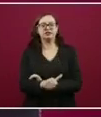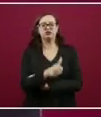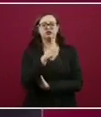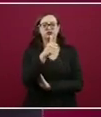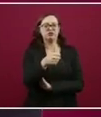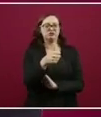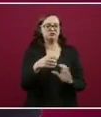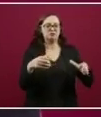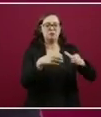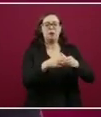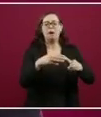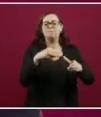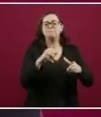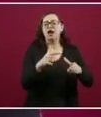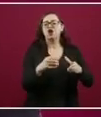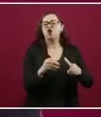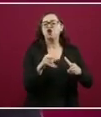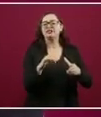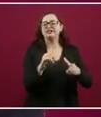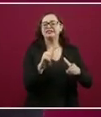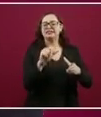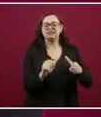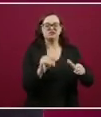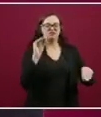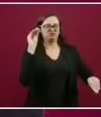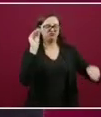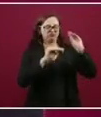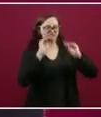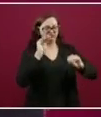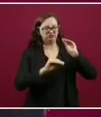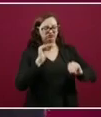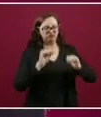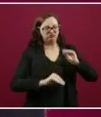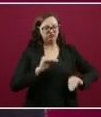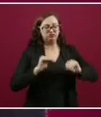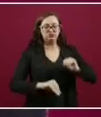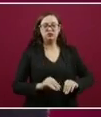magonistas, que les recomiendo